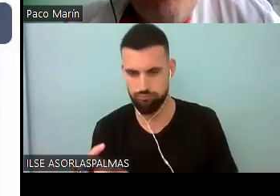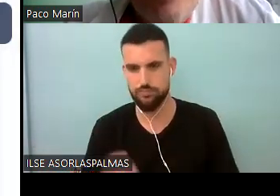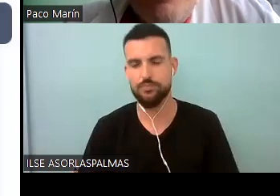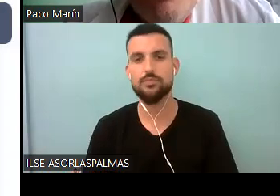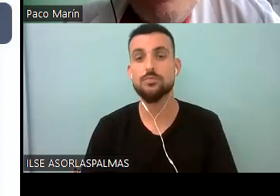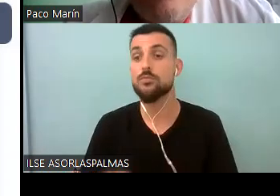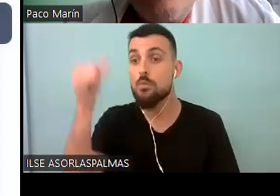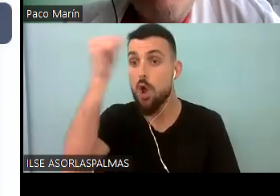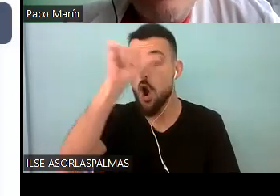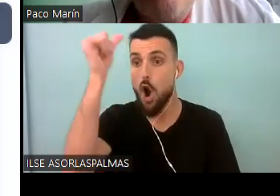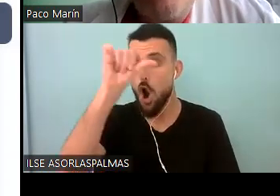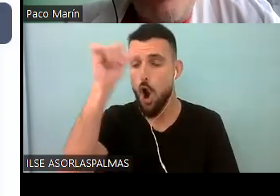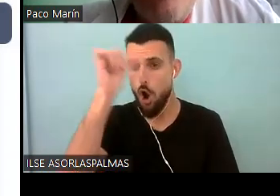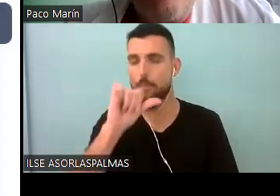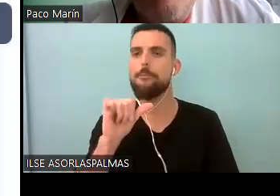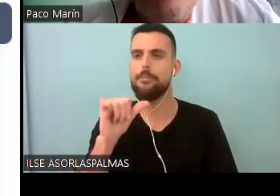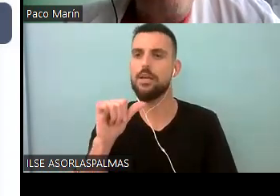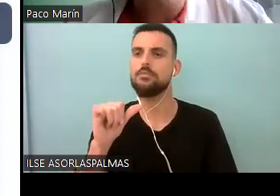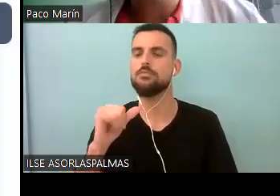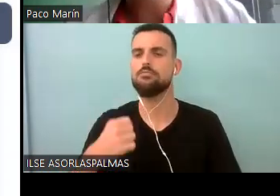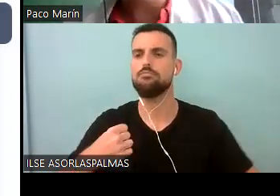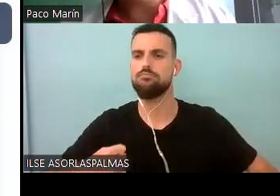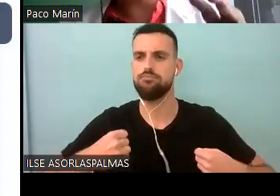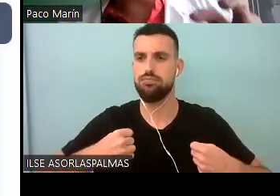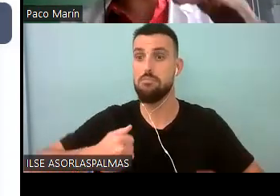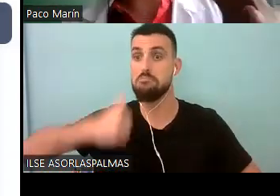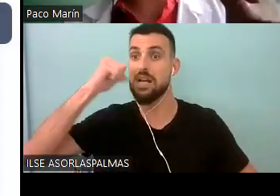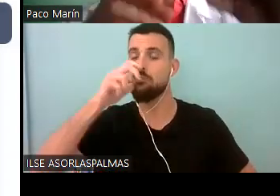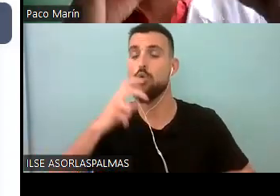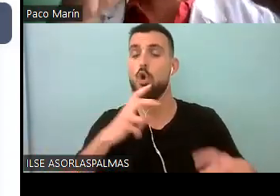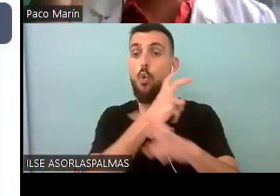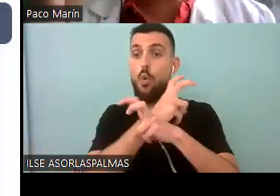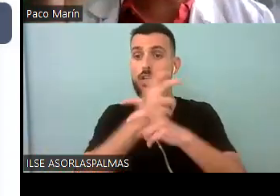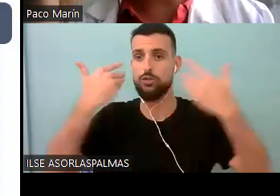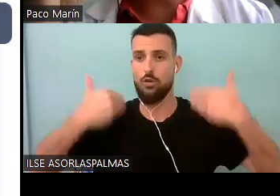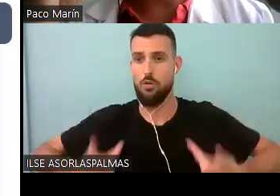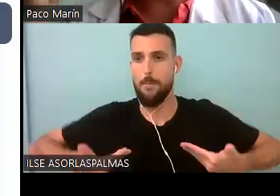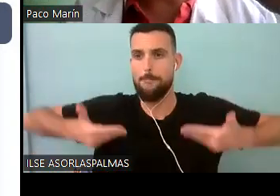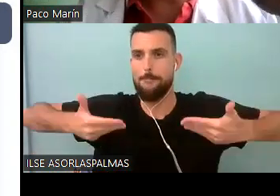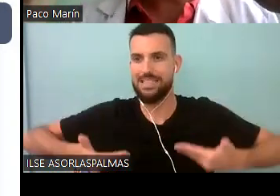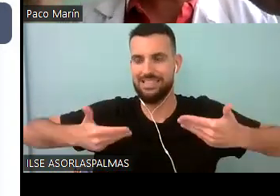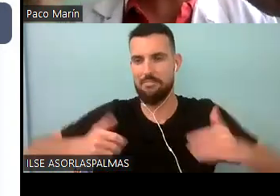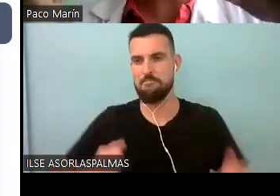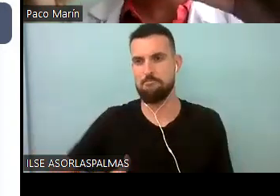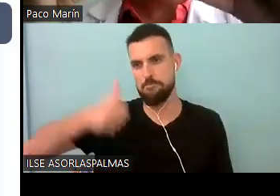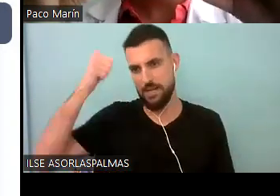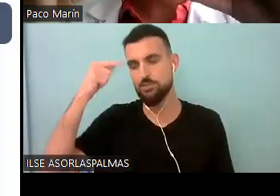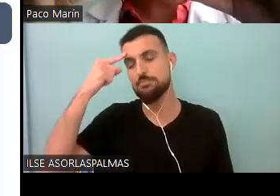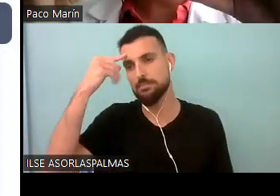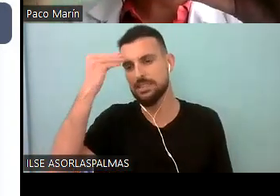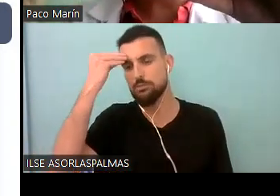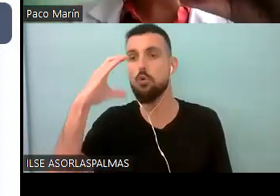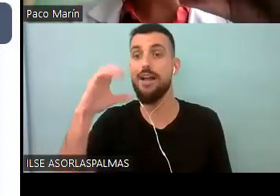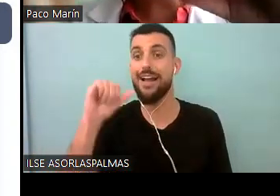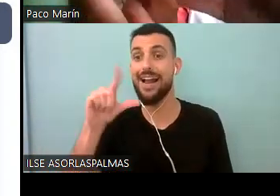Los hombres consiguen una densidad mineral ósea mayor debido a que poseen un esqueleto más pesado. Pensad que la cantidad de calcio